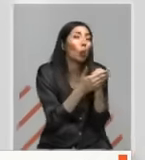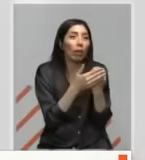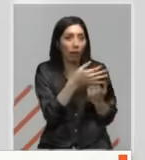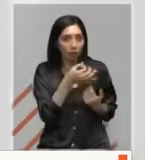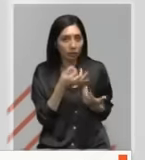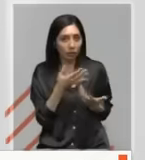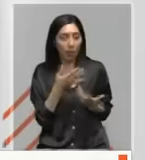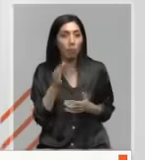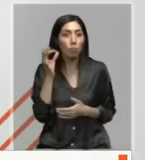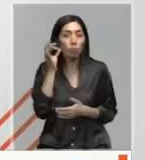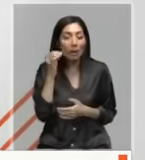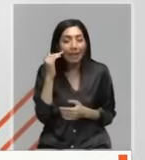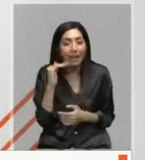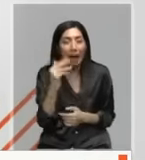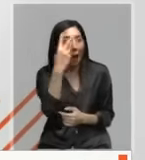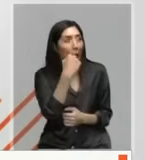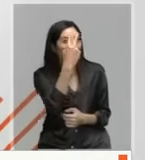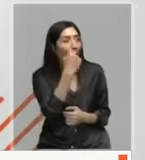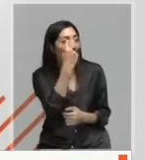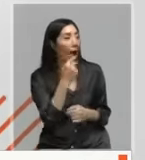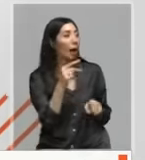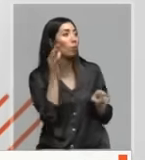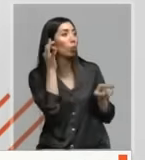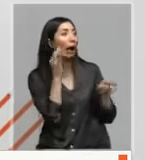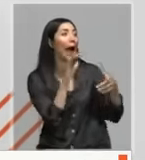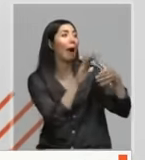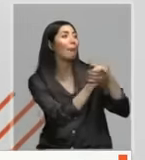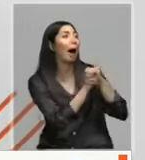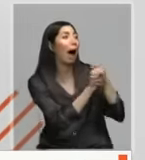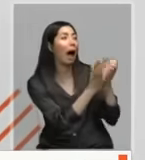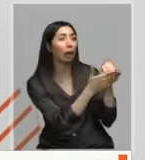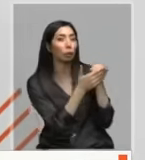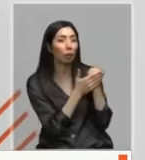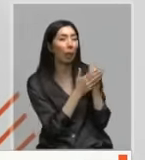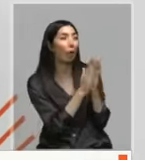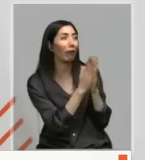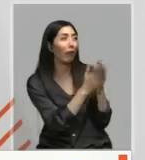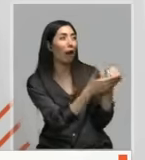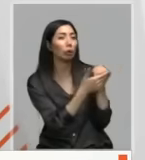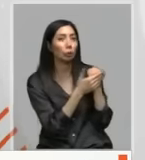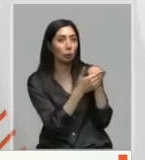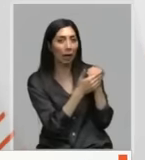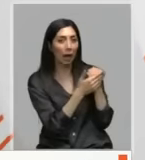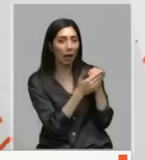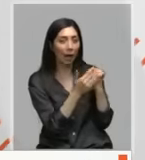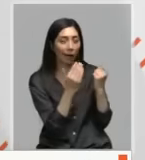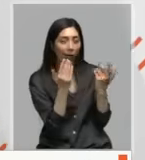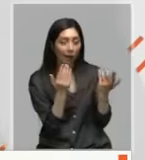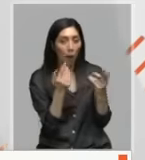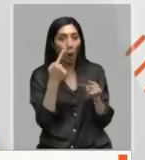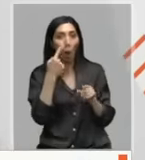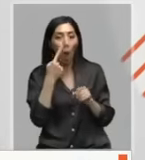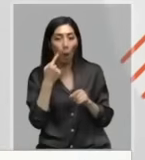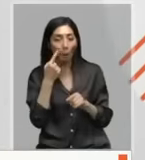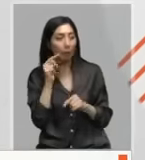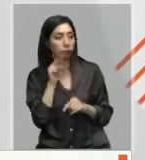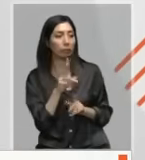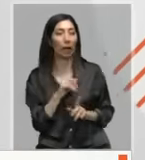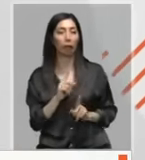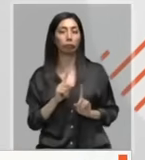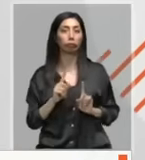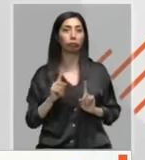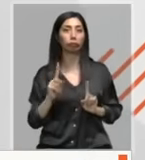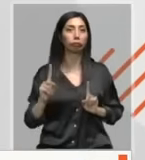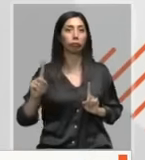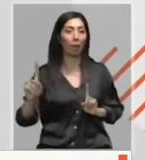a llorar y le toma las manos a la señora que la estaba atendiendo, rogándole que la ayudara. El hombre se aleja y la menor corre a